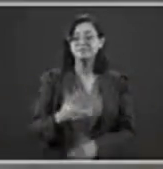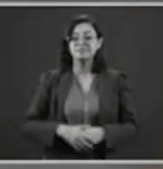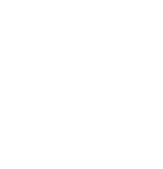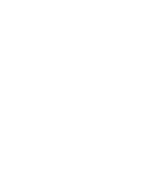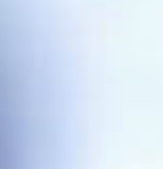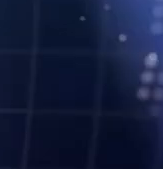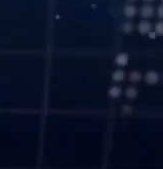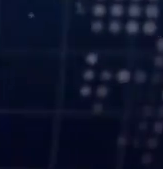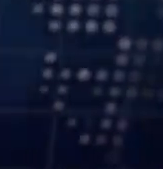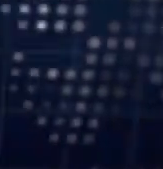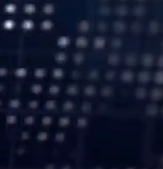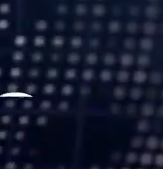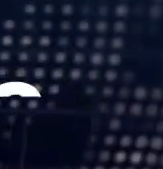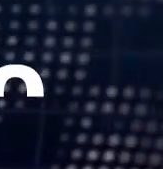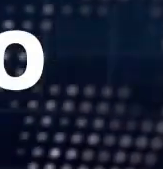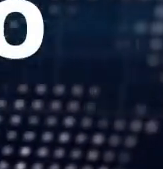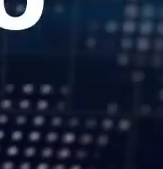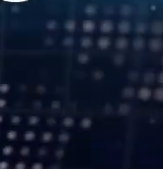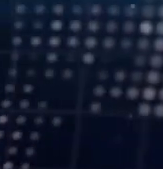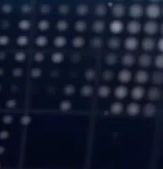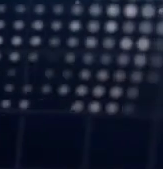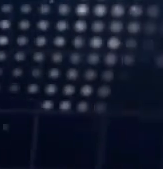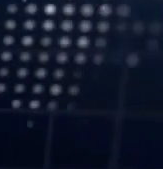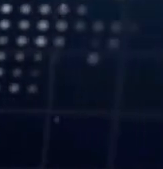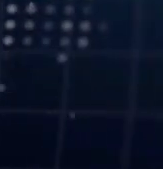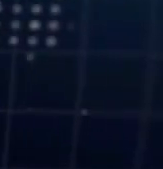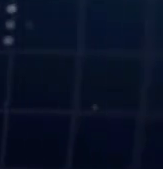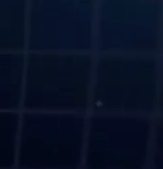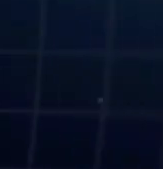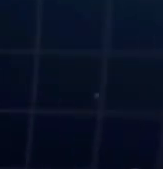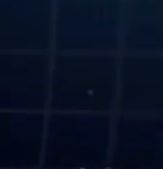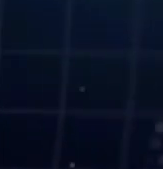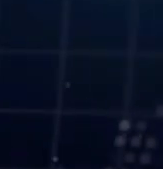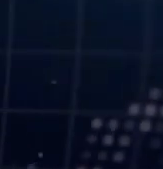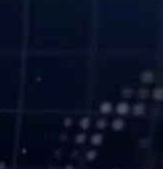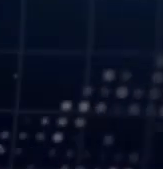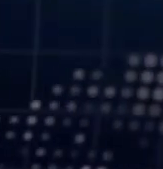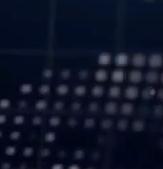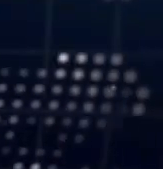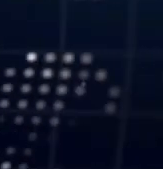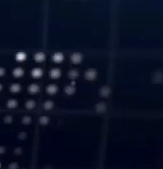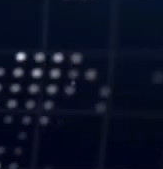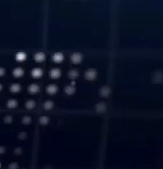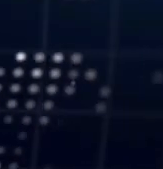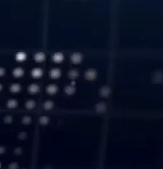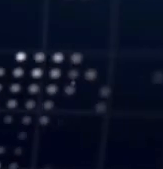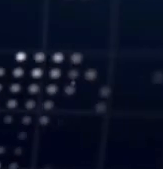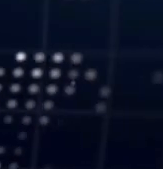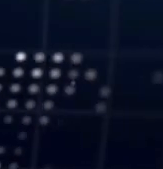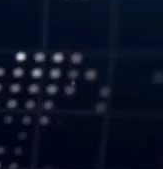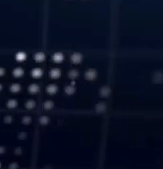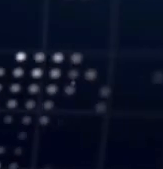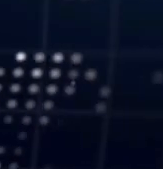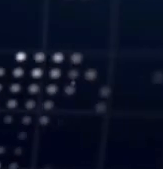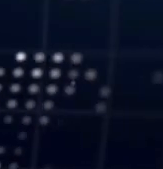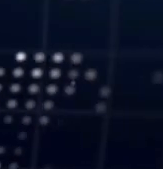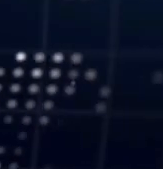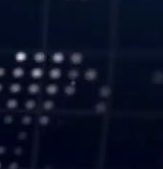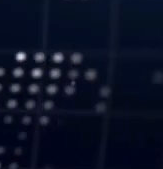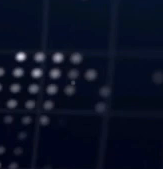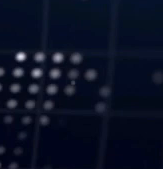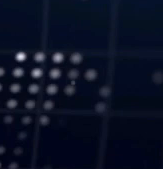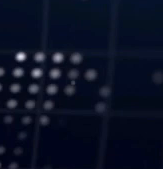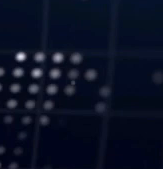y muchos falta. De los... Bienvenidos a Campechaneando Noticias. Suscríbete al canal y dale me gusta para ver los mejores resúmenes de la